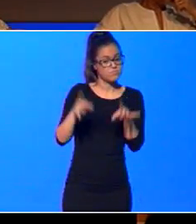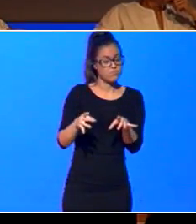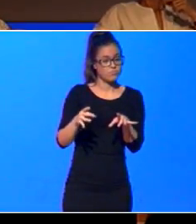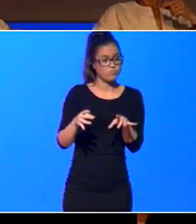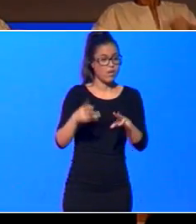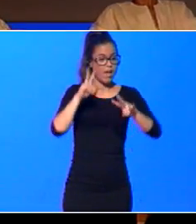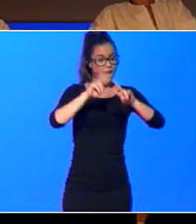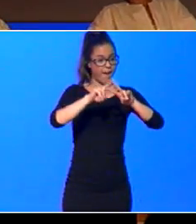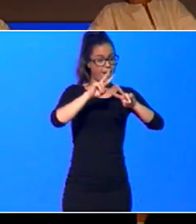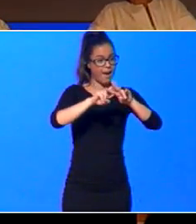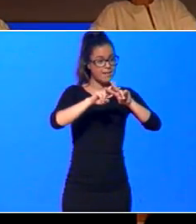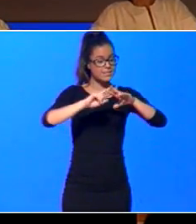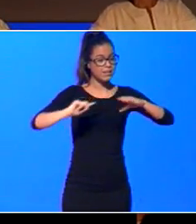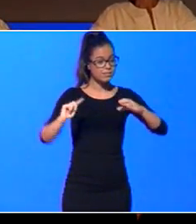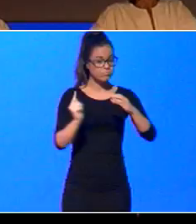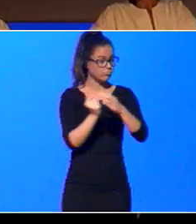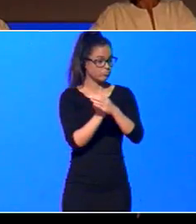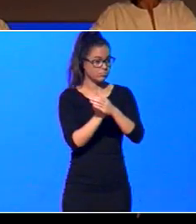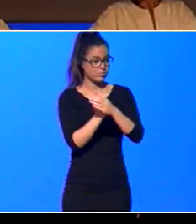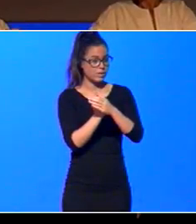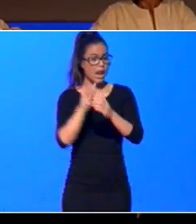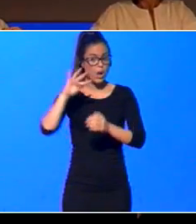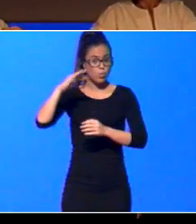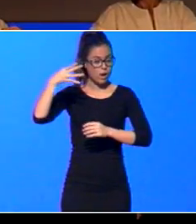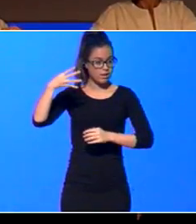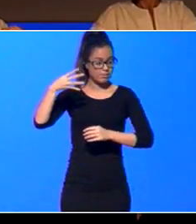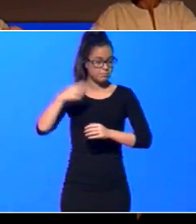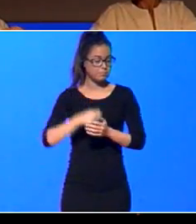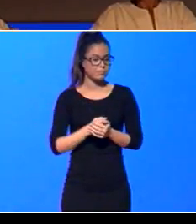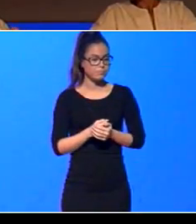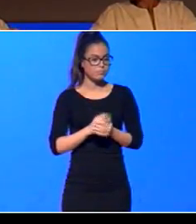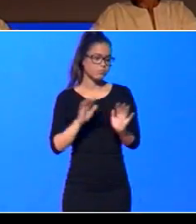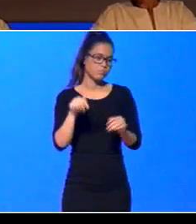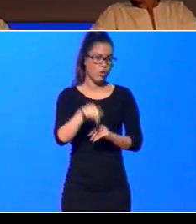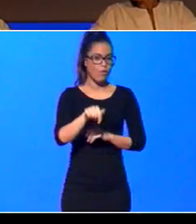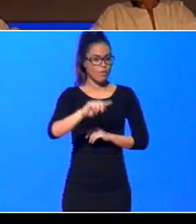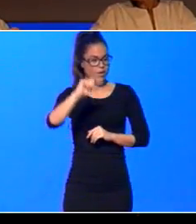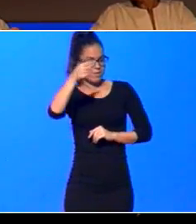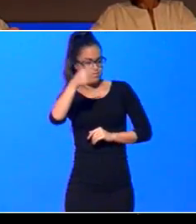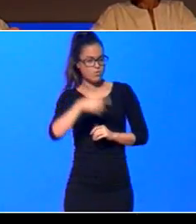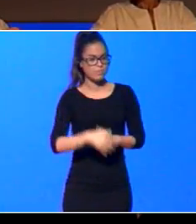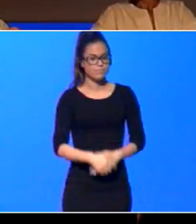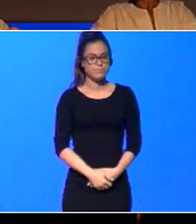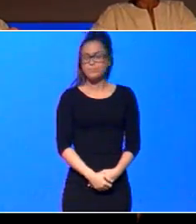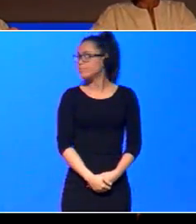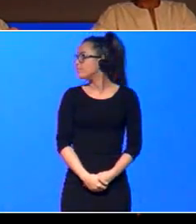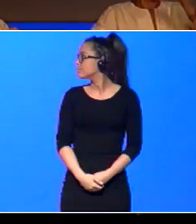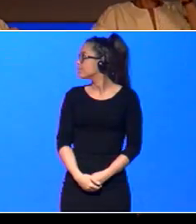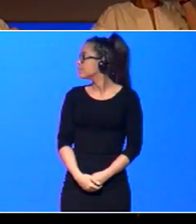hashtag hau izatea tendentzia, laugarrena. Orduan, bueno, gaur lehenengoa, behintzat.